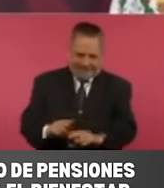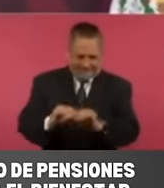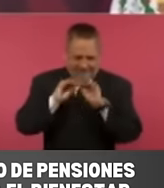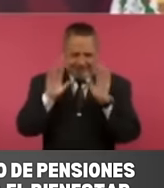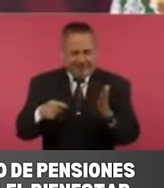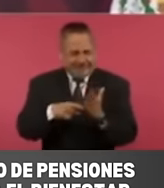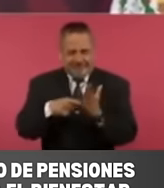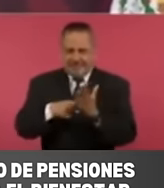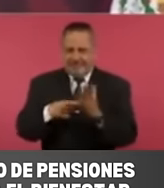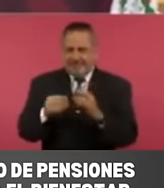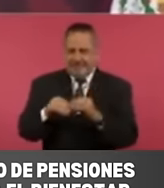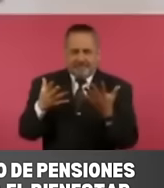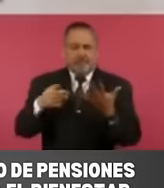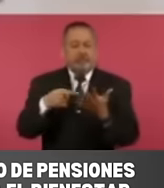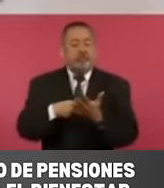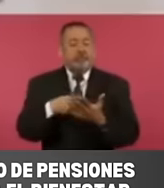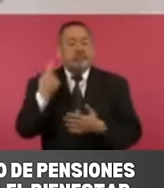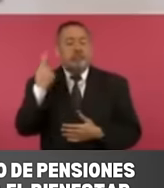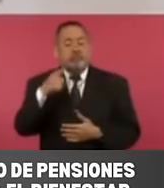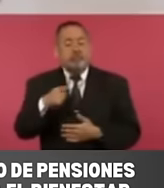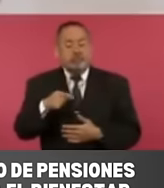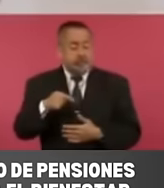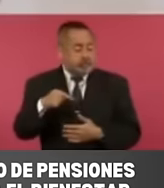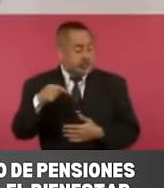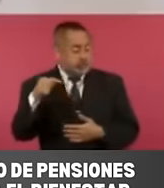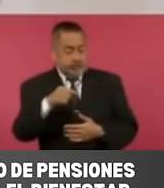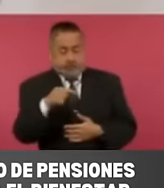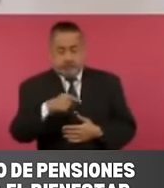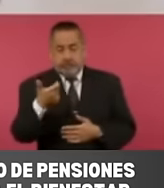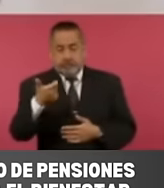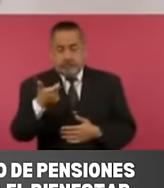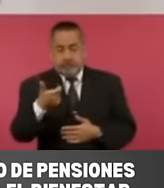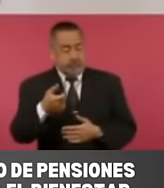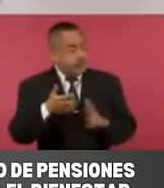claramente para que una parte